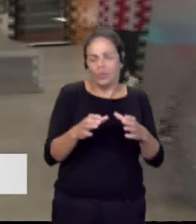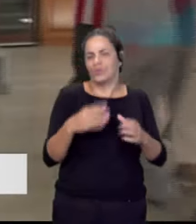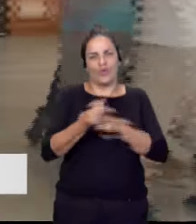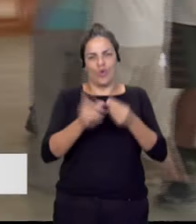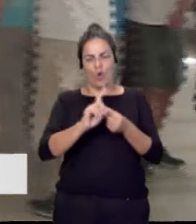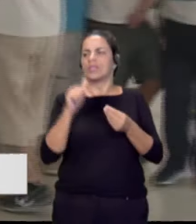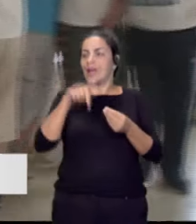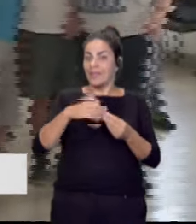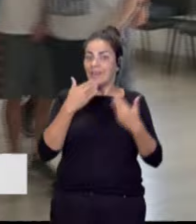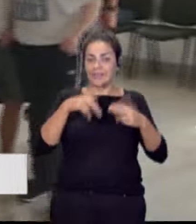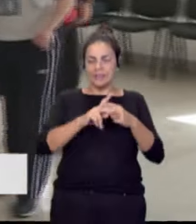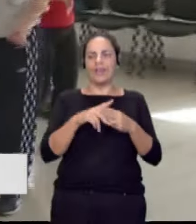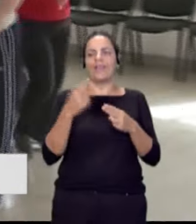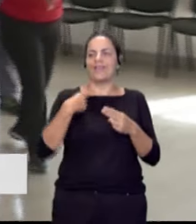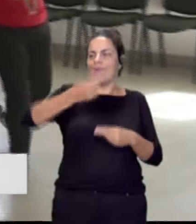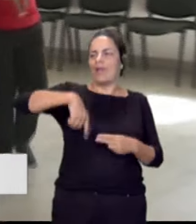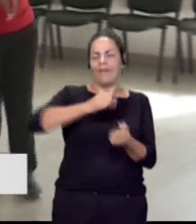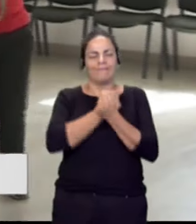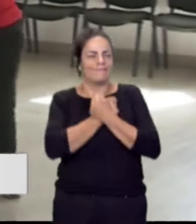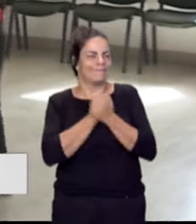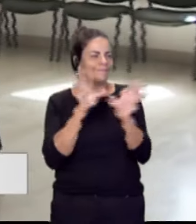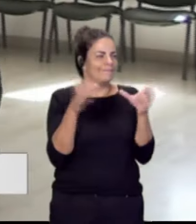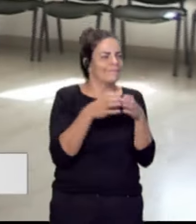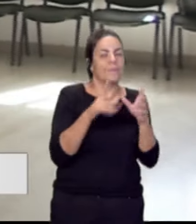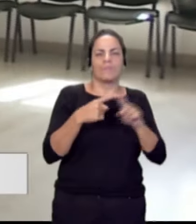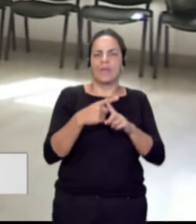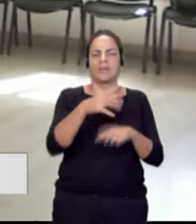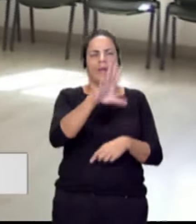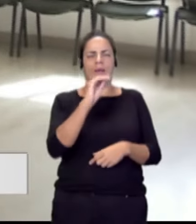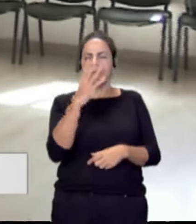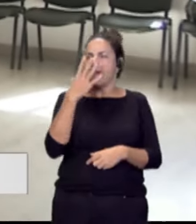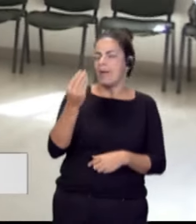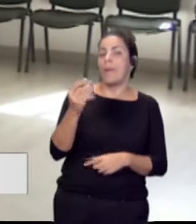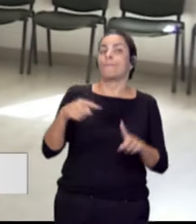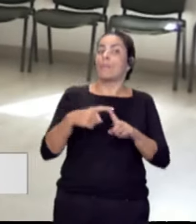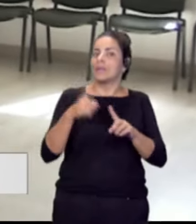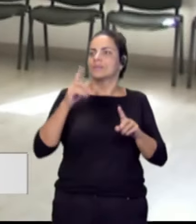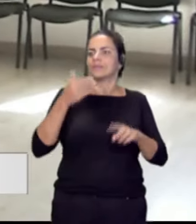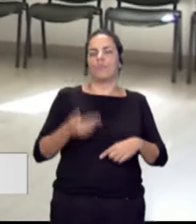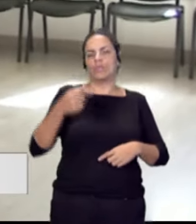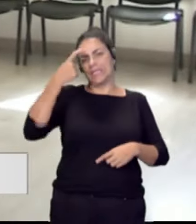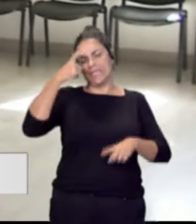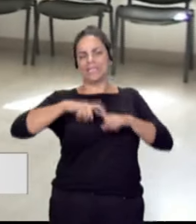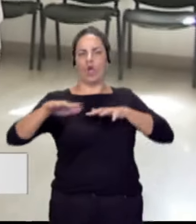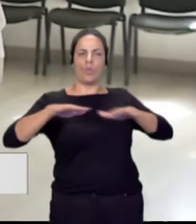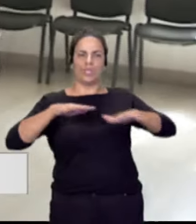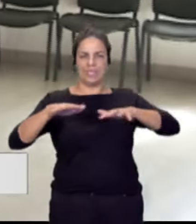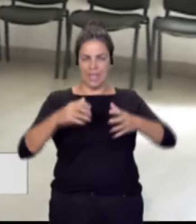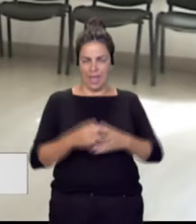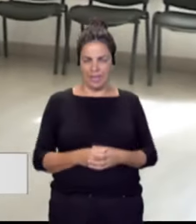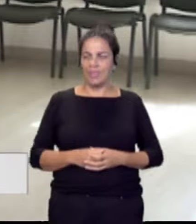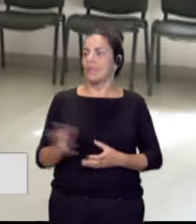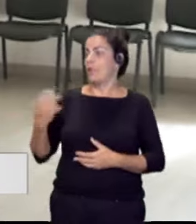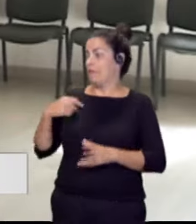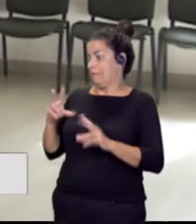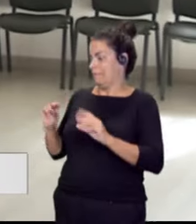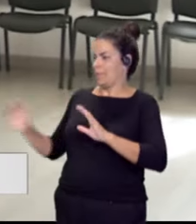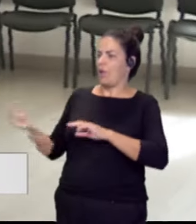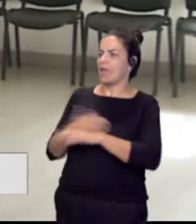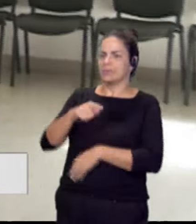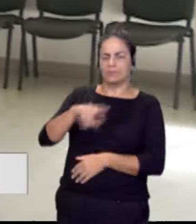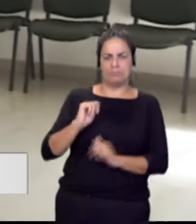sobre todo la comprensión, comprender todo lo que hago y sobre todo la psicomotricidad, que es muy importante. No, Rafael, antes de terminar, estos son los primeros